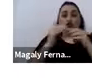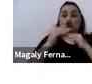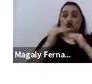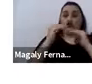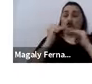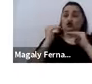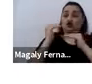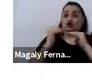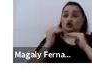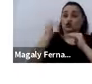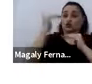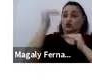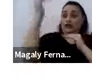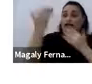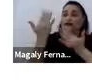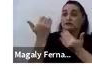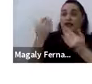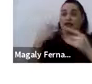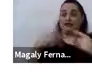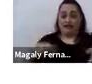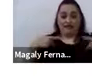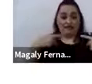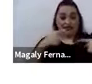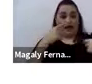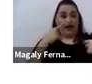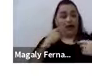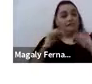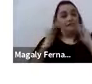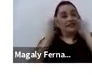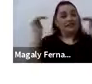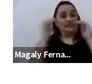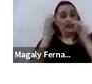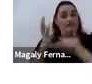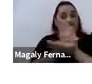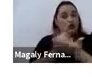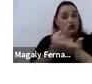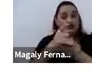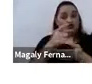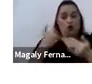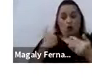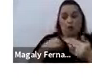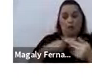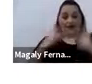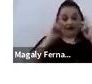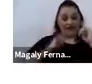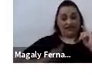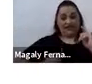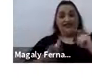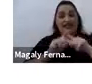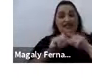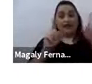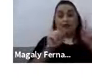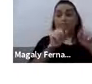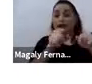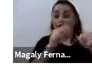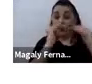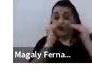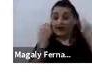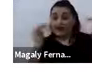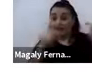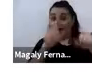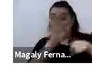nivel de recursos que más o menos está, y lo vamos a ver luego cuando hablemos del umbral de dignidad por aquí, pero a partir de este nivel, me voy a